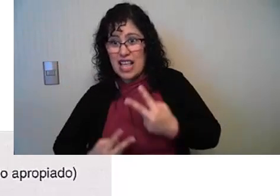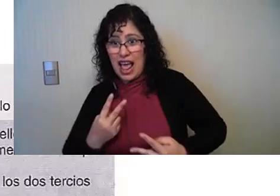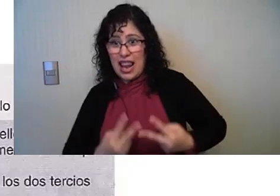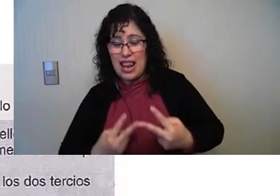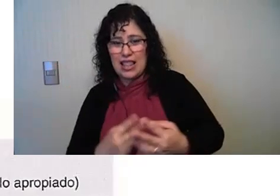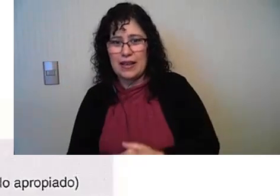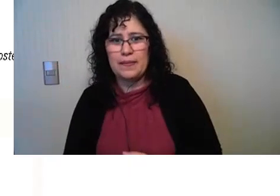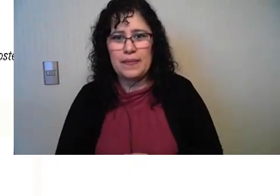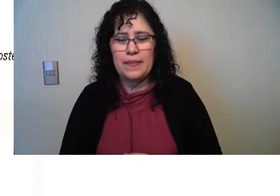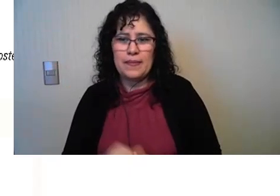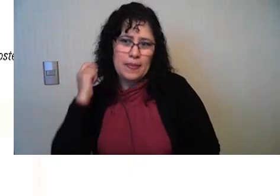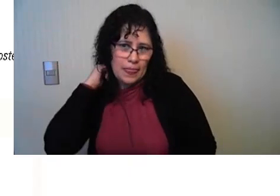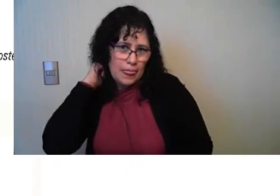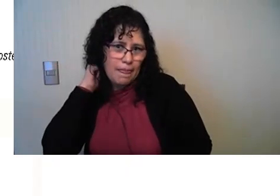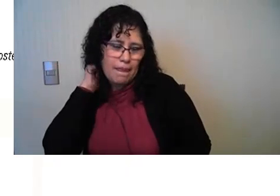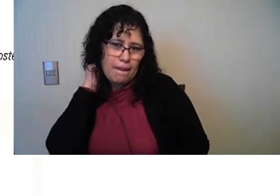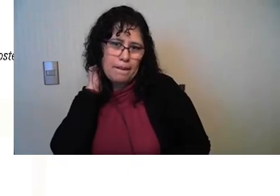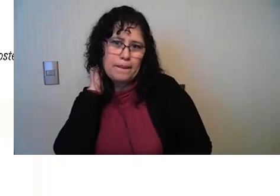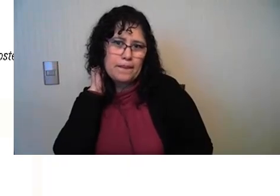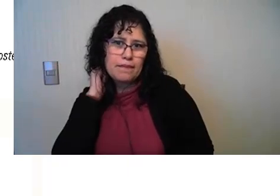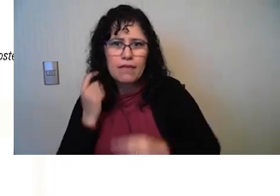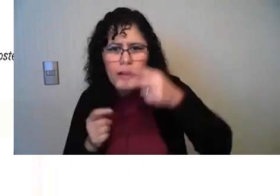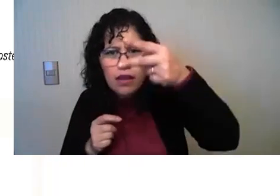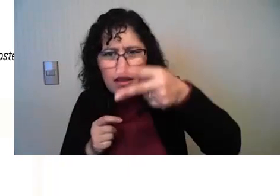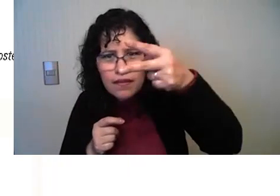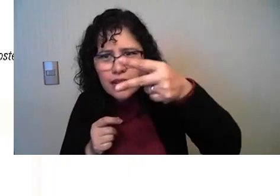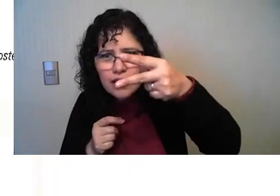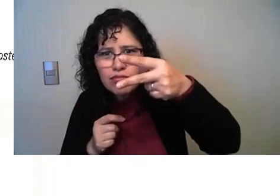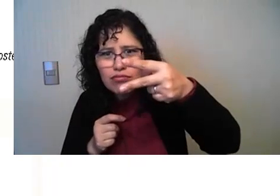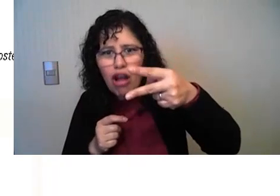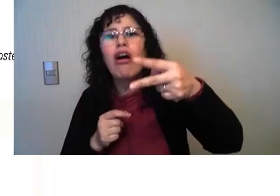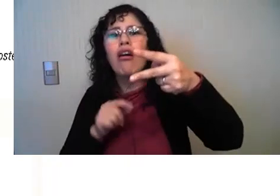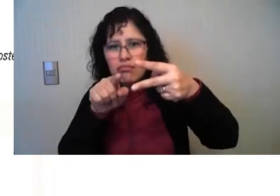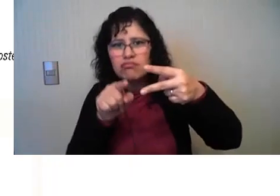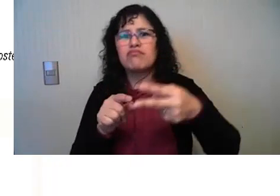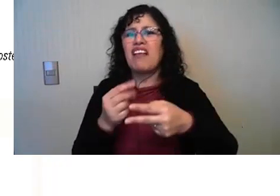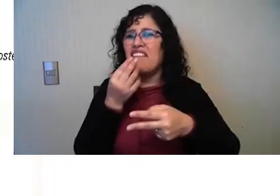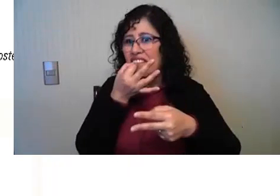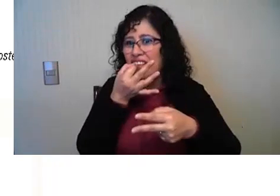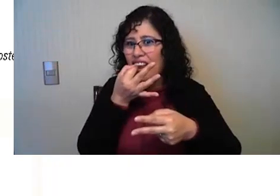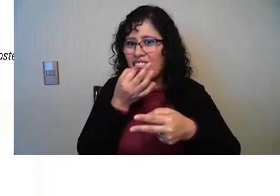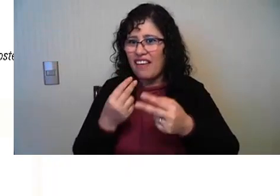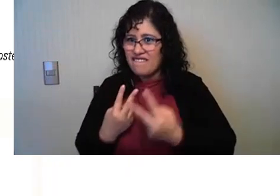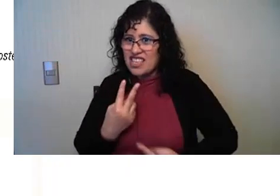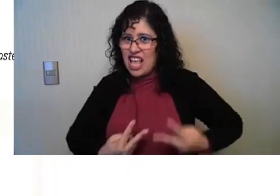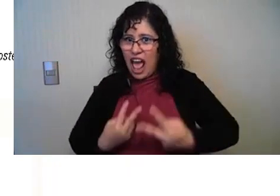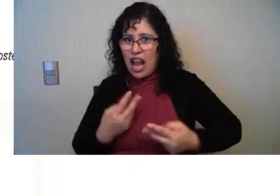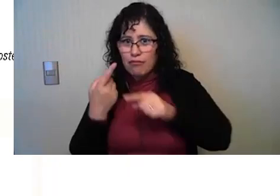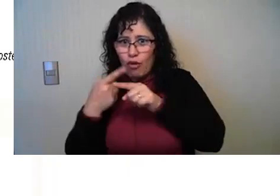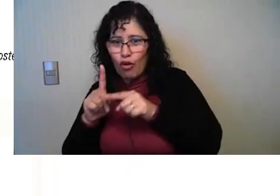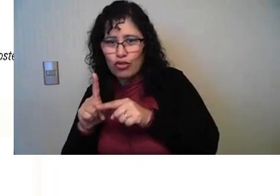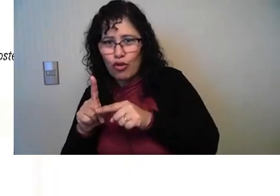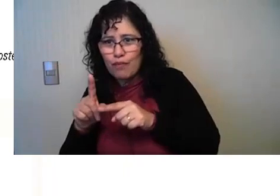Perdón. Ahí están. El núcleo visceral en color verde y el núcleo